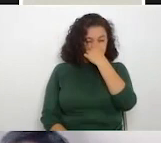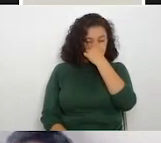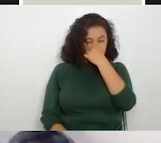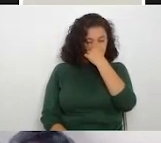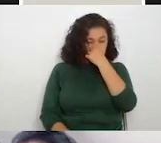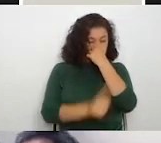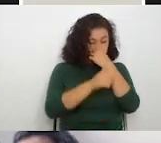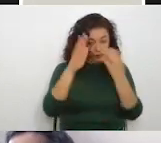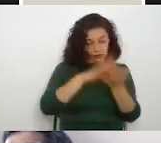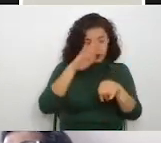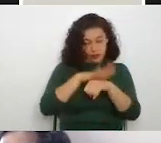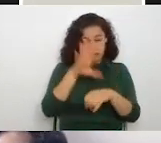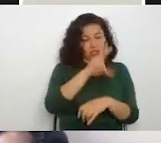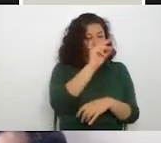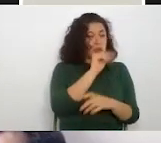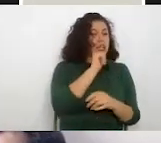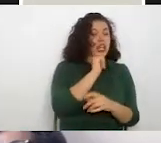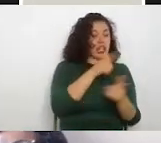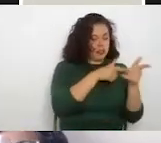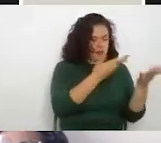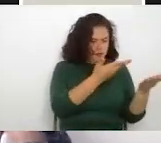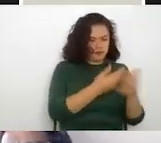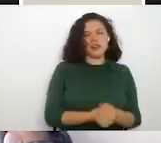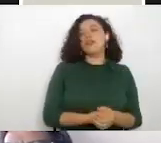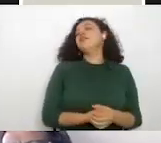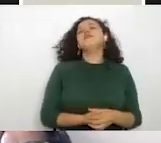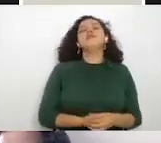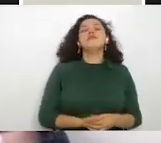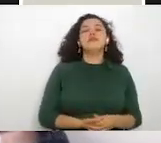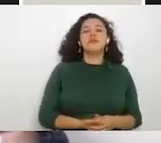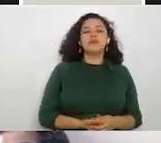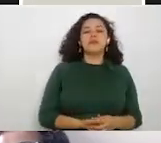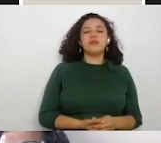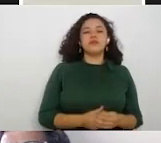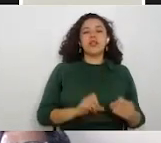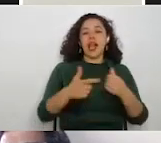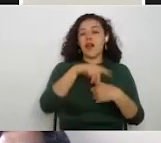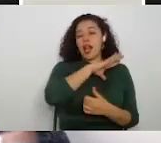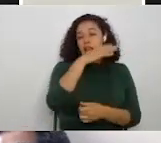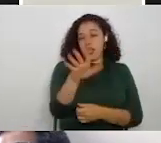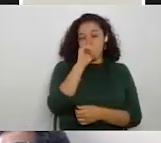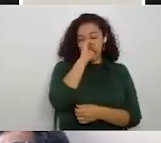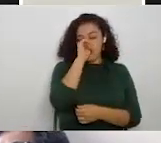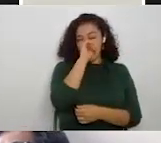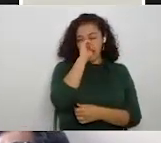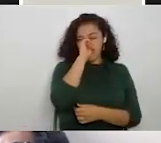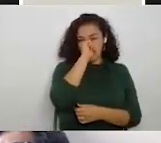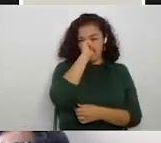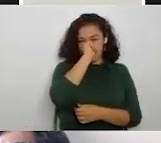más. Si gustas continuar, por favor. Bueno, les digo, es algo nada más muy genérico porque pues no